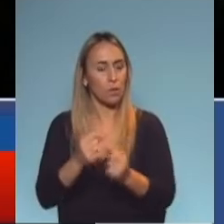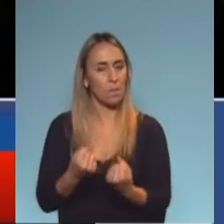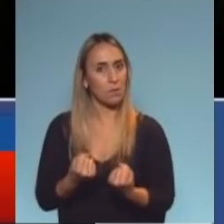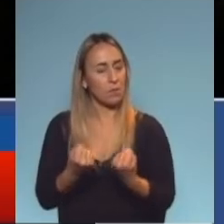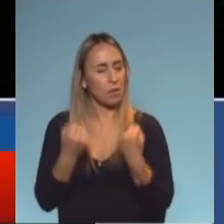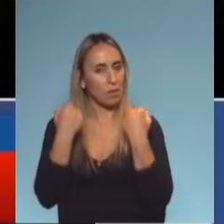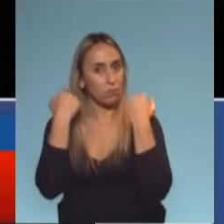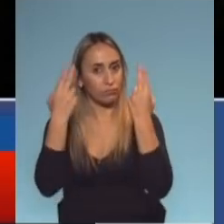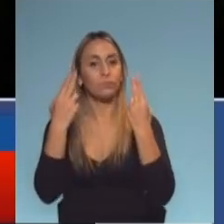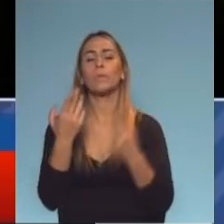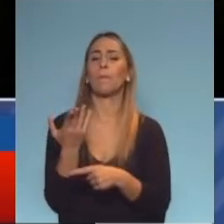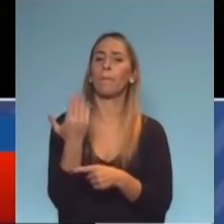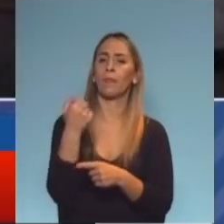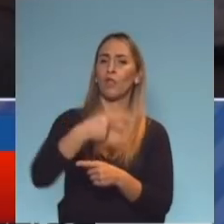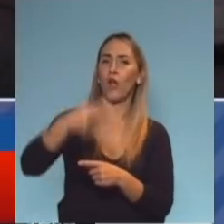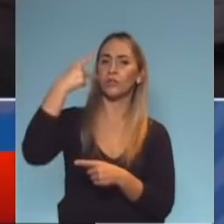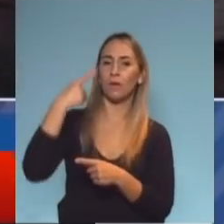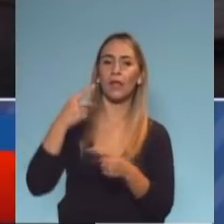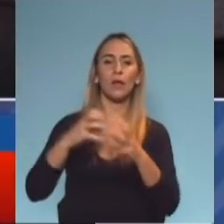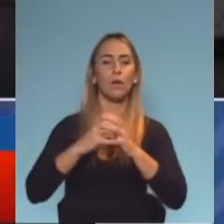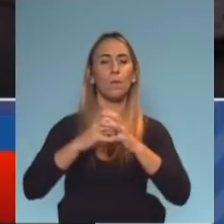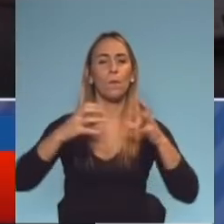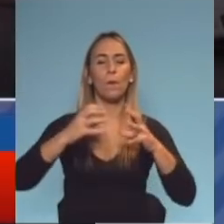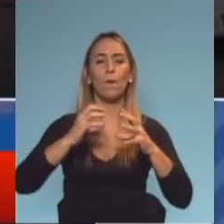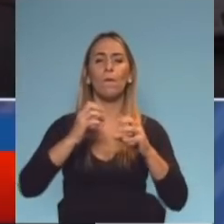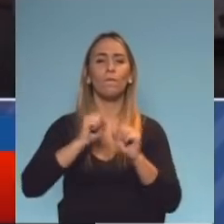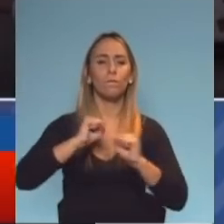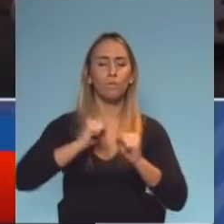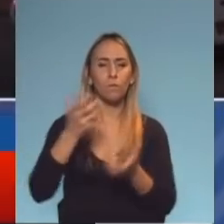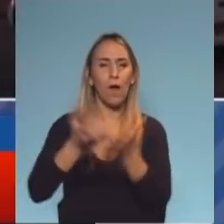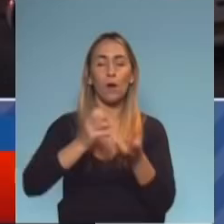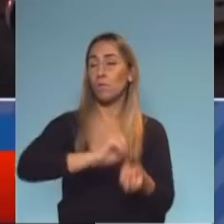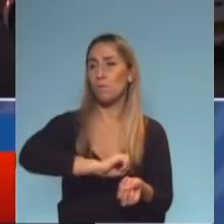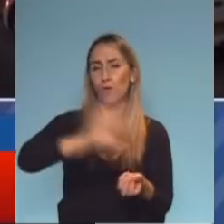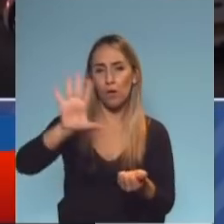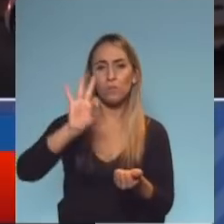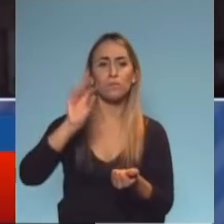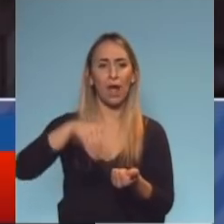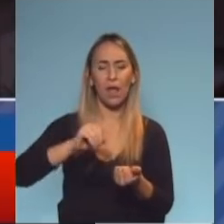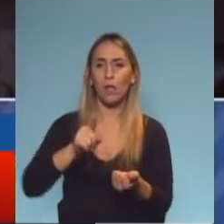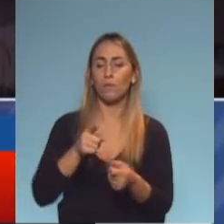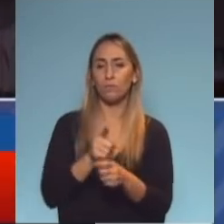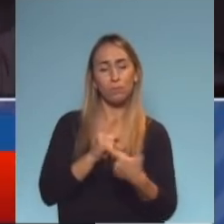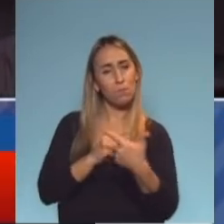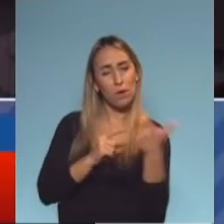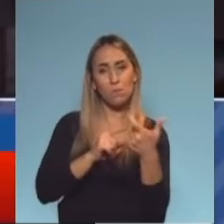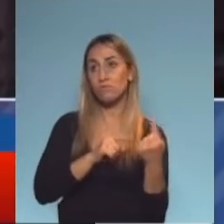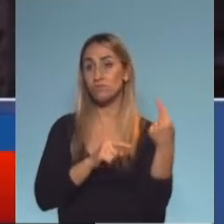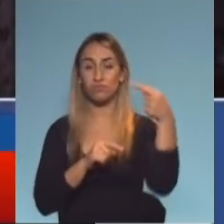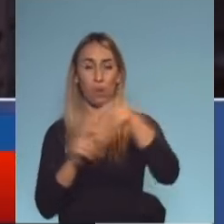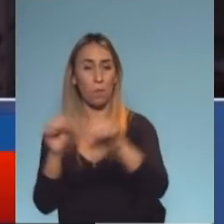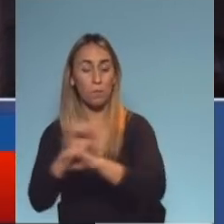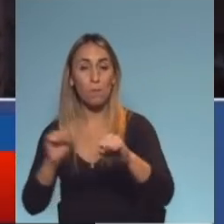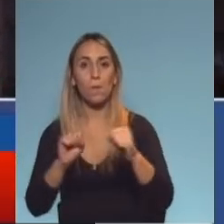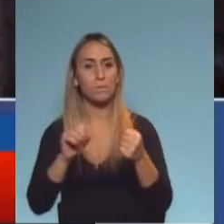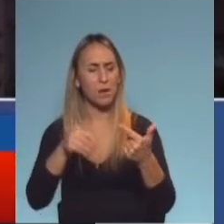atrás lanzando globos de incendio, lanzando cohetes, y escaló y escaló, escaló. En los últimos 2 días tenemos